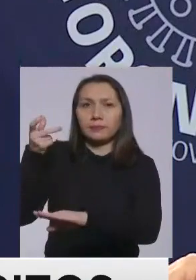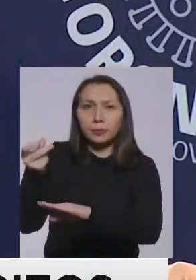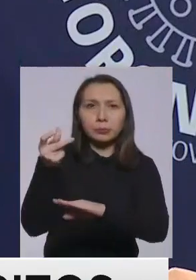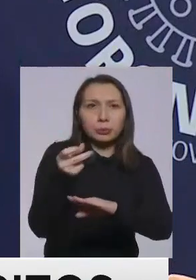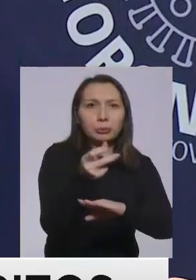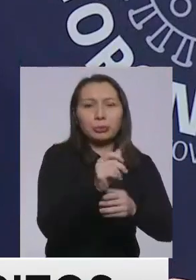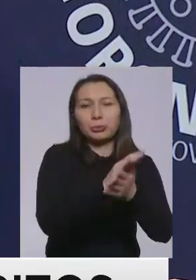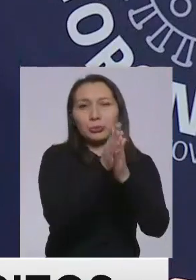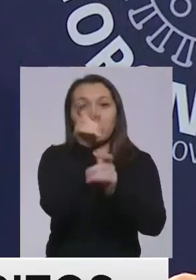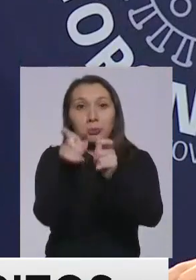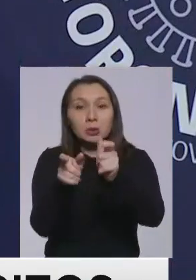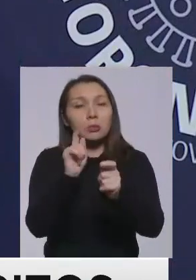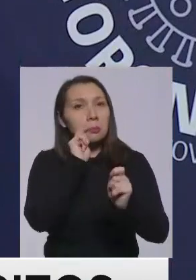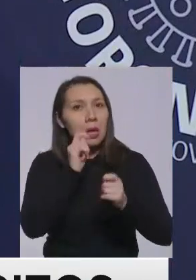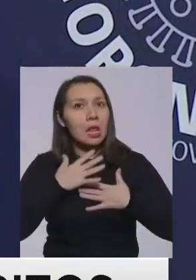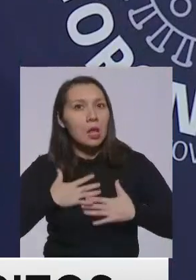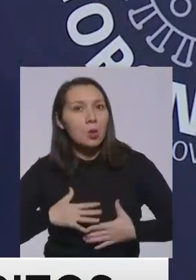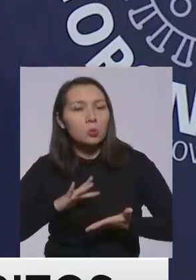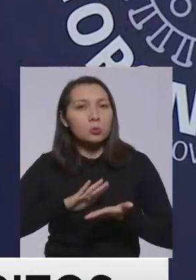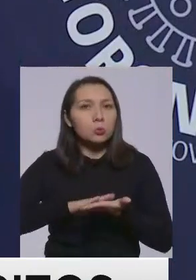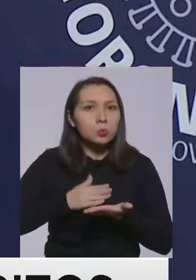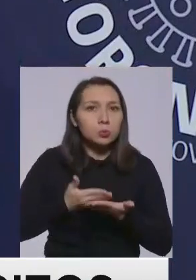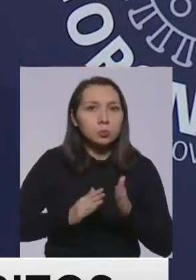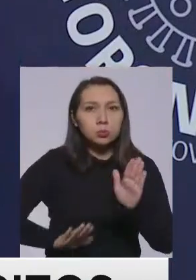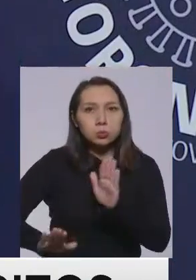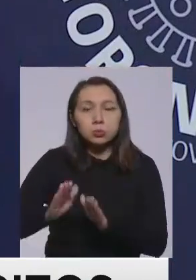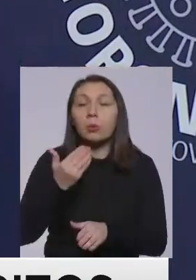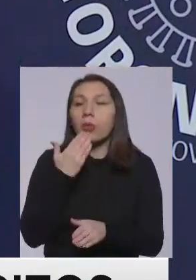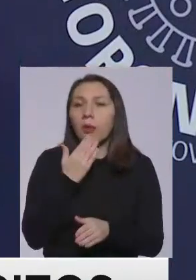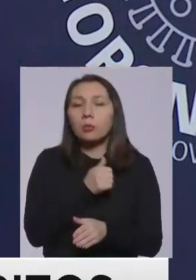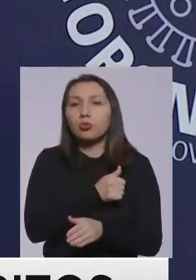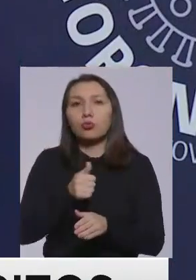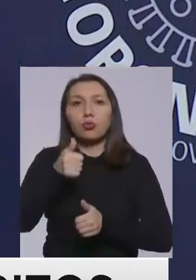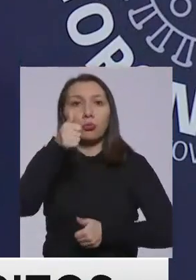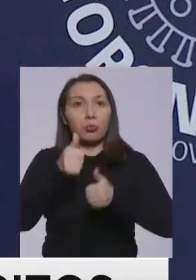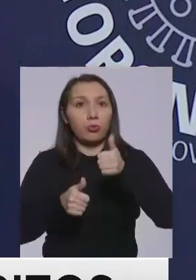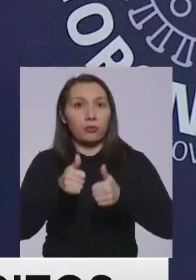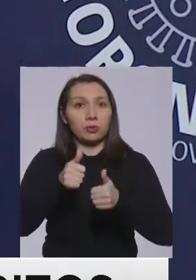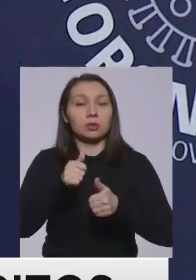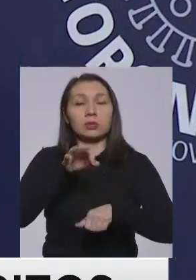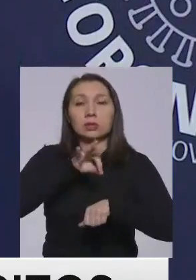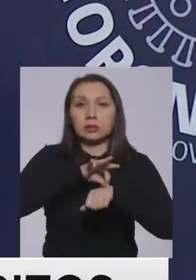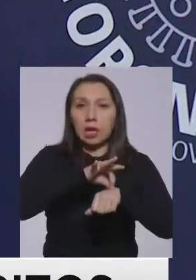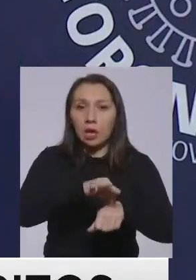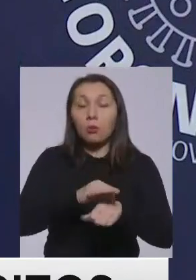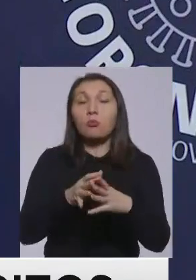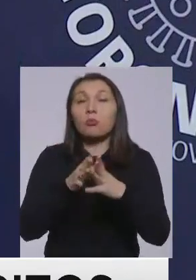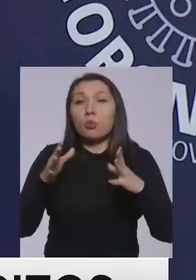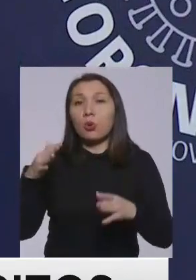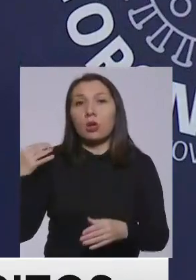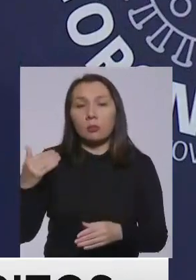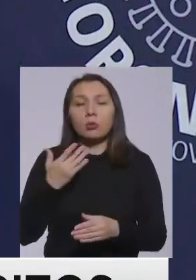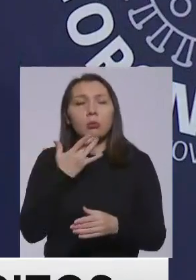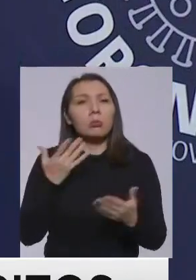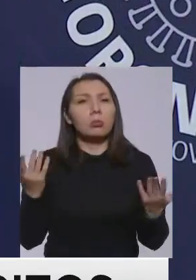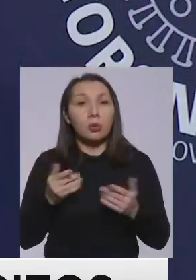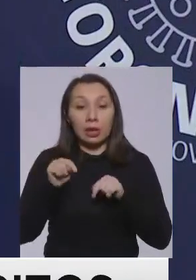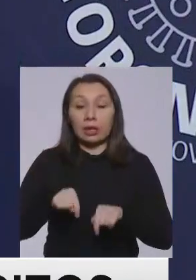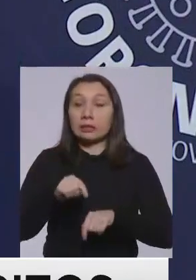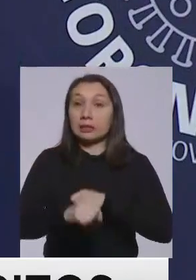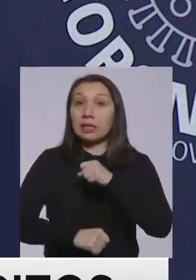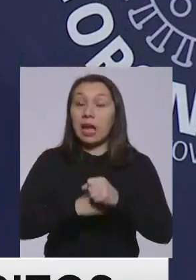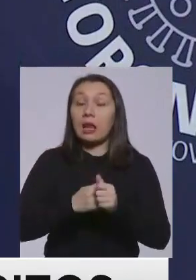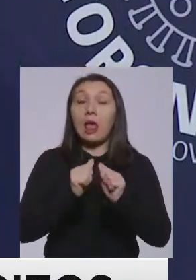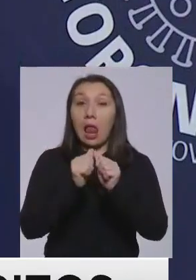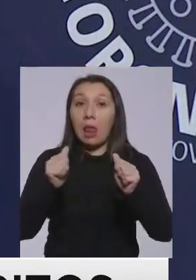toda la población de riesgo también por supuesto todos los profesionales de salud y muy importante porque porque este año ha sido